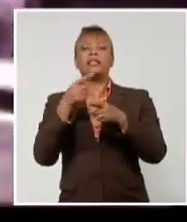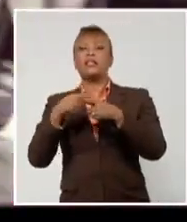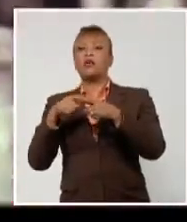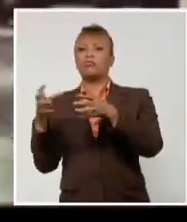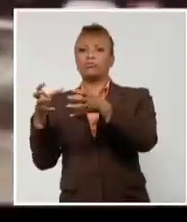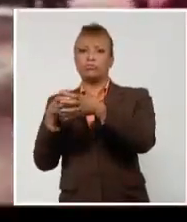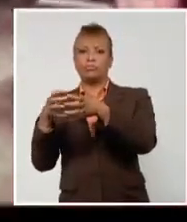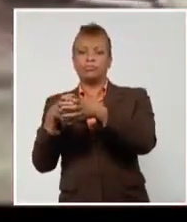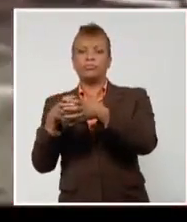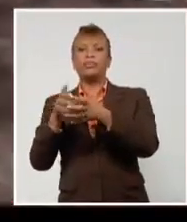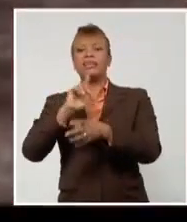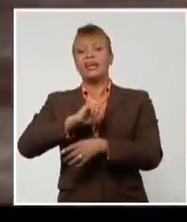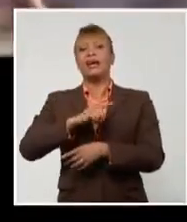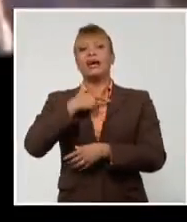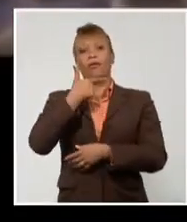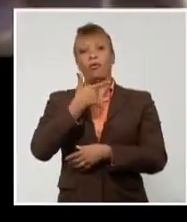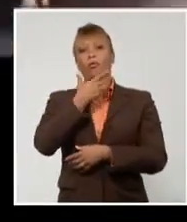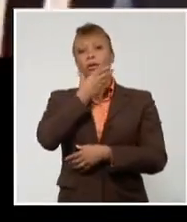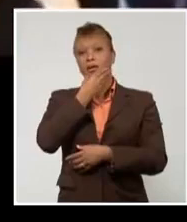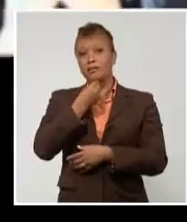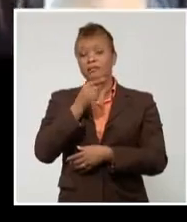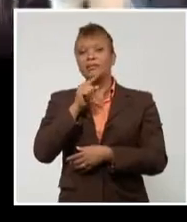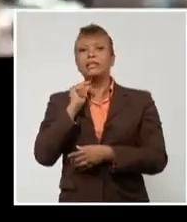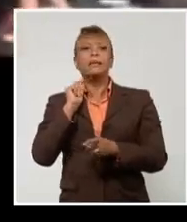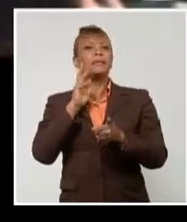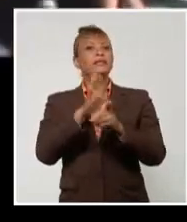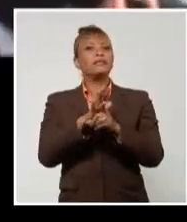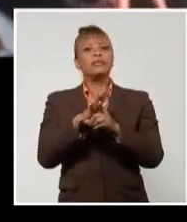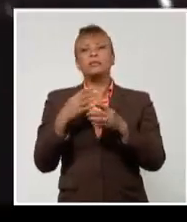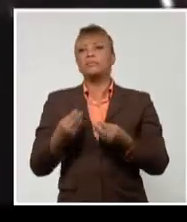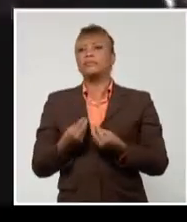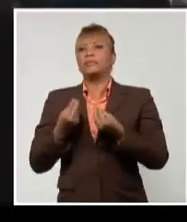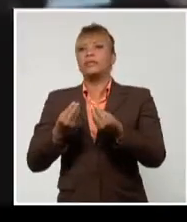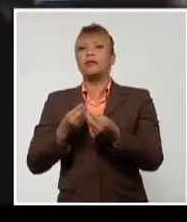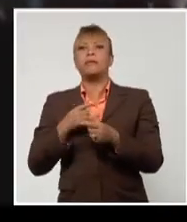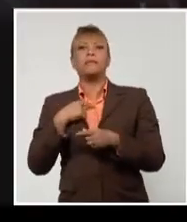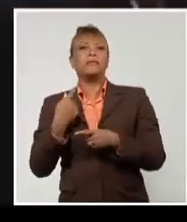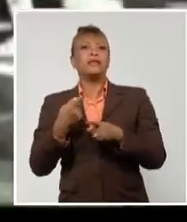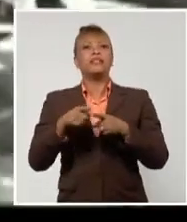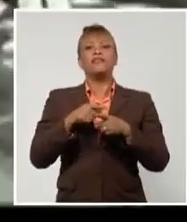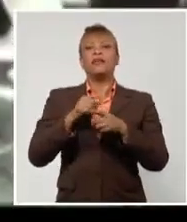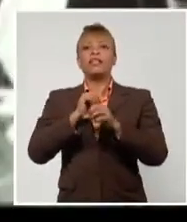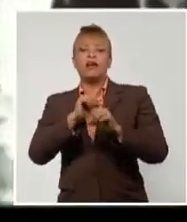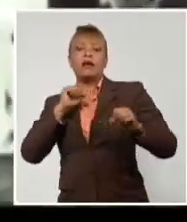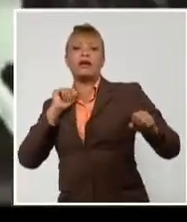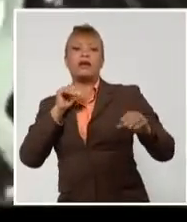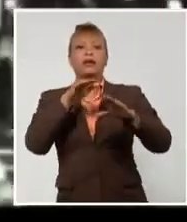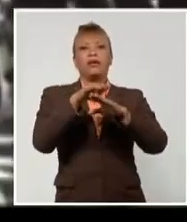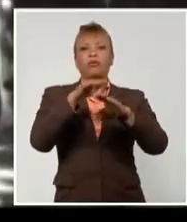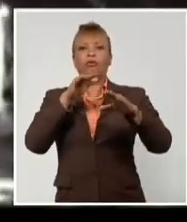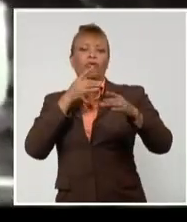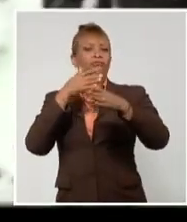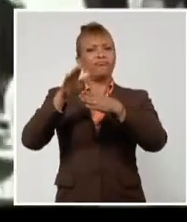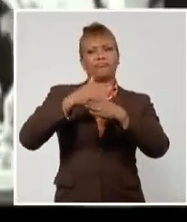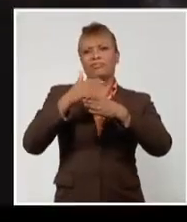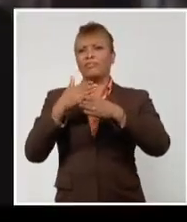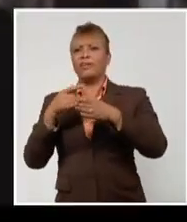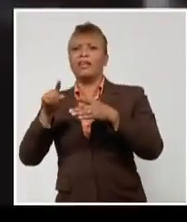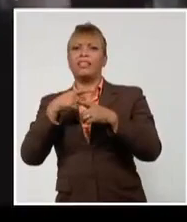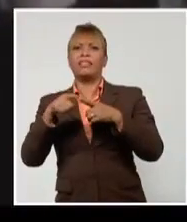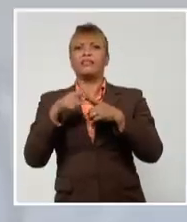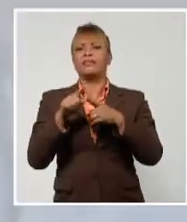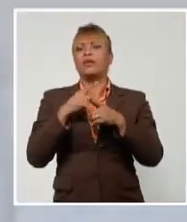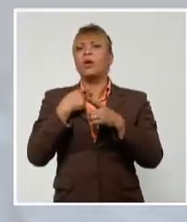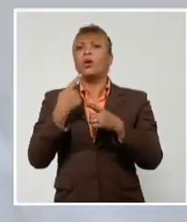Artistas jóvenes que en sus inicios exploraban sonoridades como el trap, el hip hop y el dembow, fusionados con